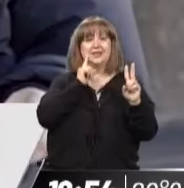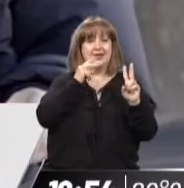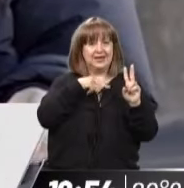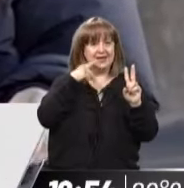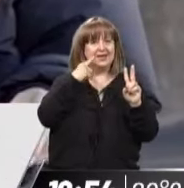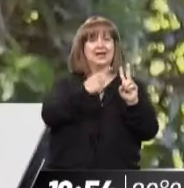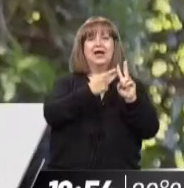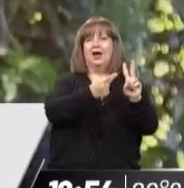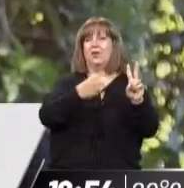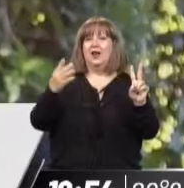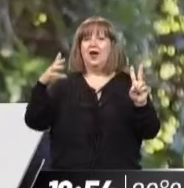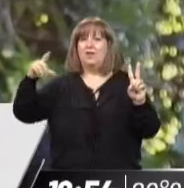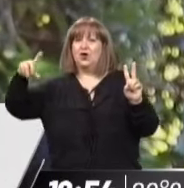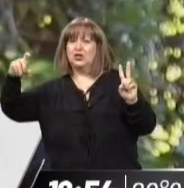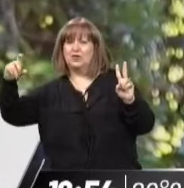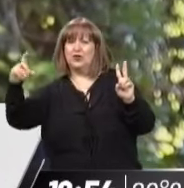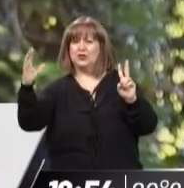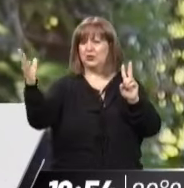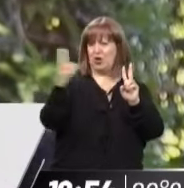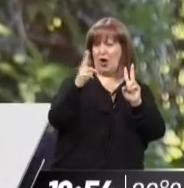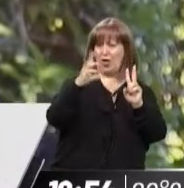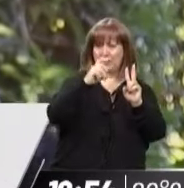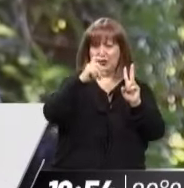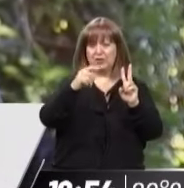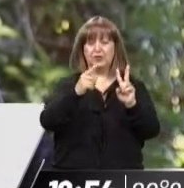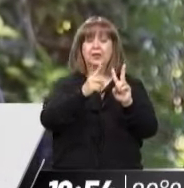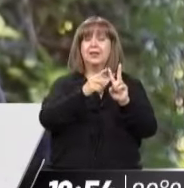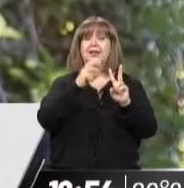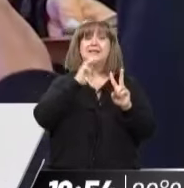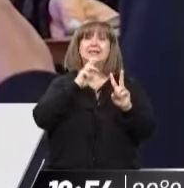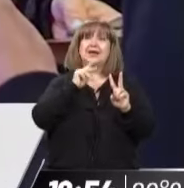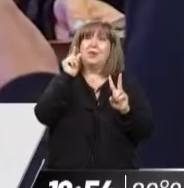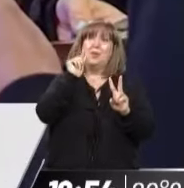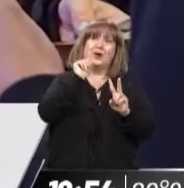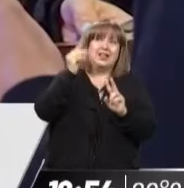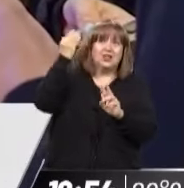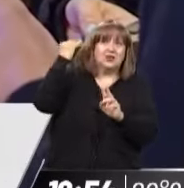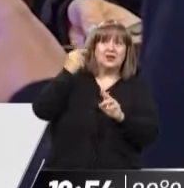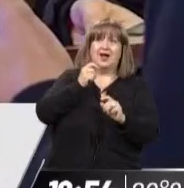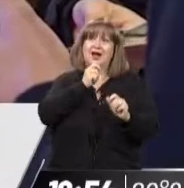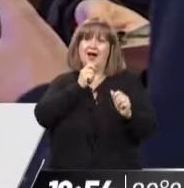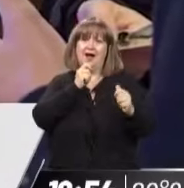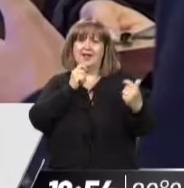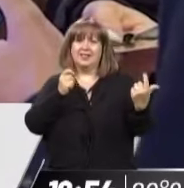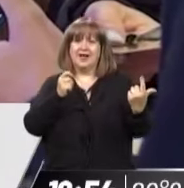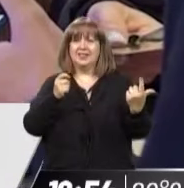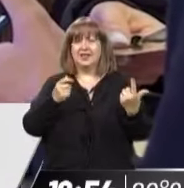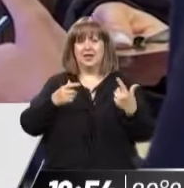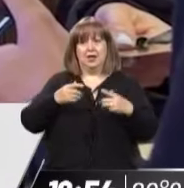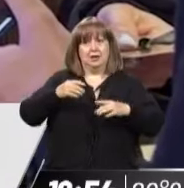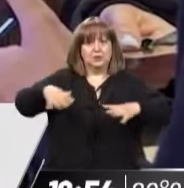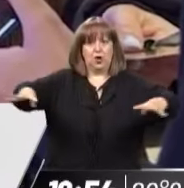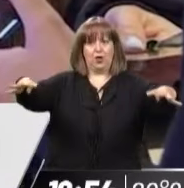con los fanáticos de ambos. Ella dio un recital hace muy pocos días donde la rompió,